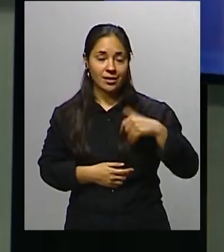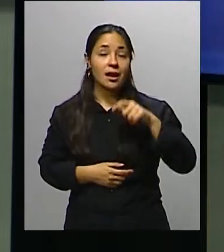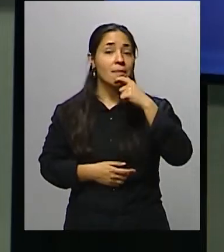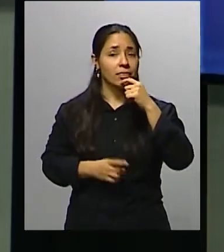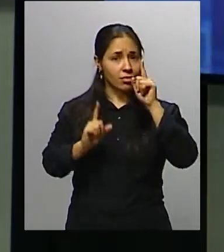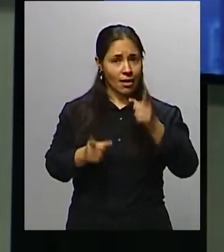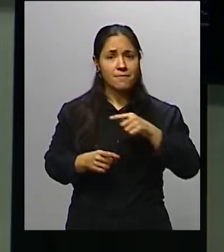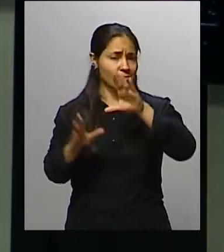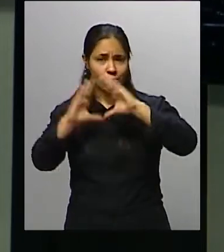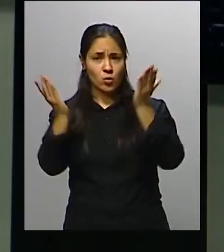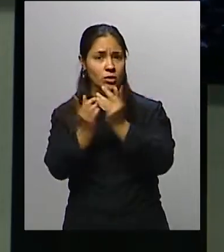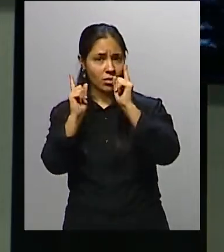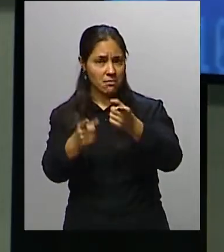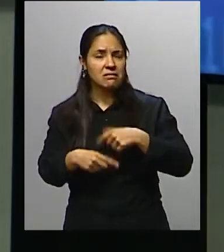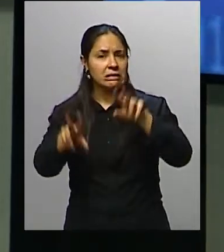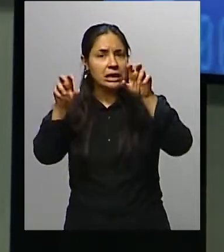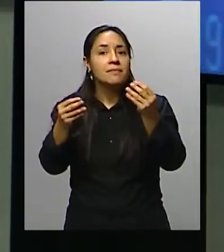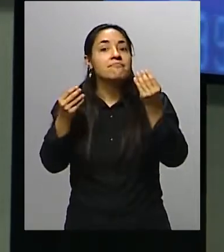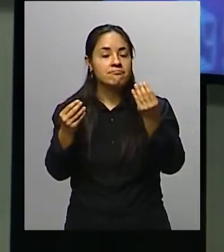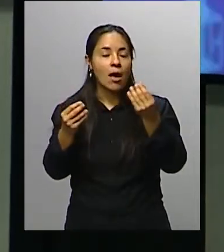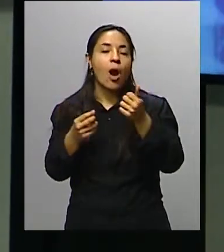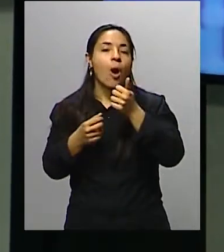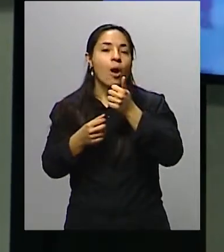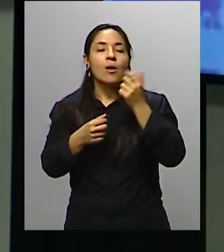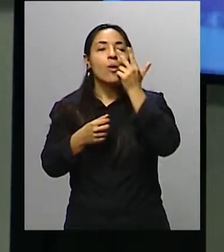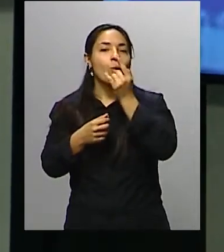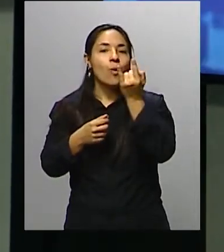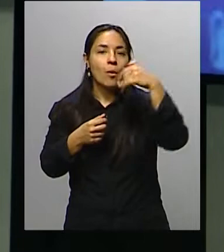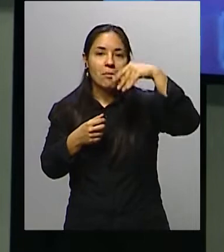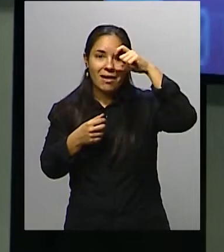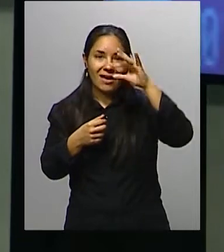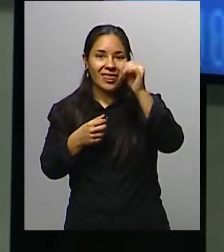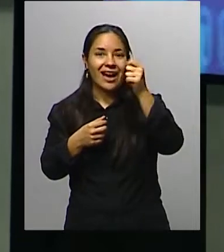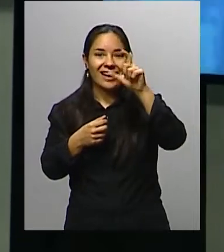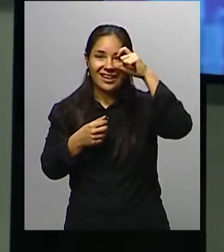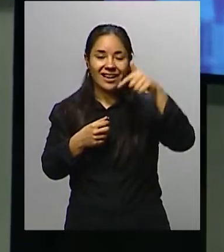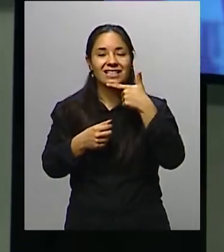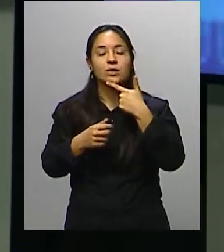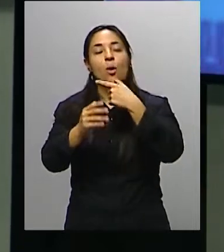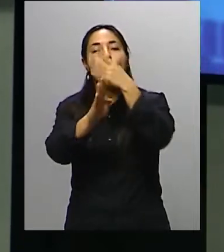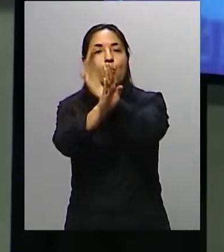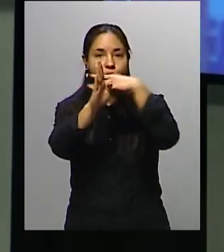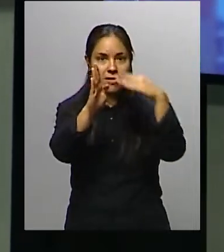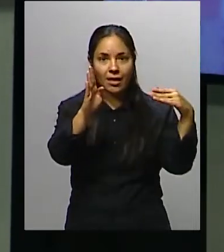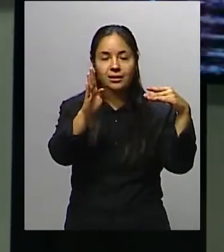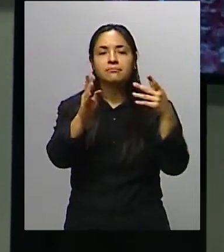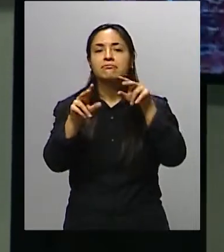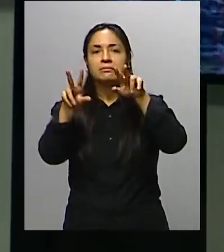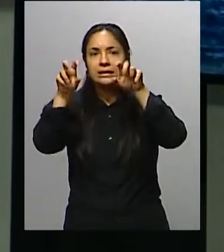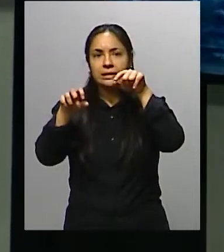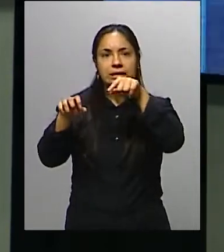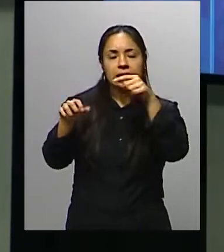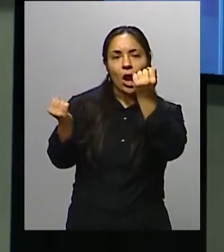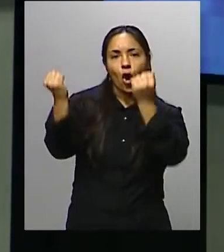y también para el mundo, y es nada más y nada menos que humedales. La importancia a nivel económico, la importancia de recuperarlos,